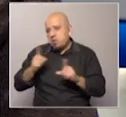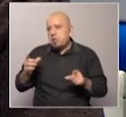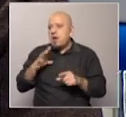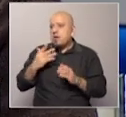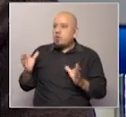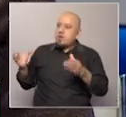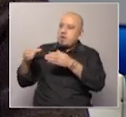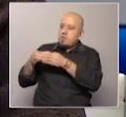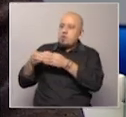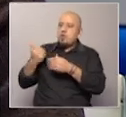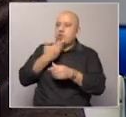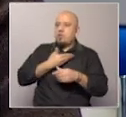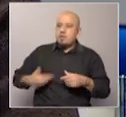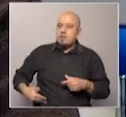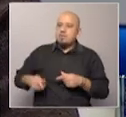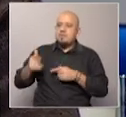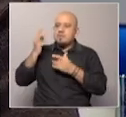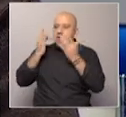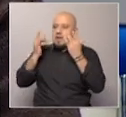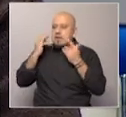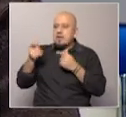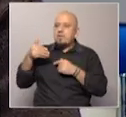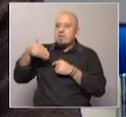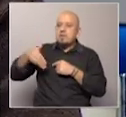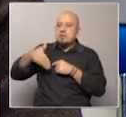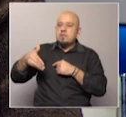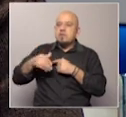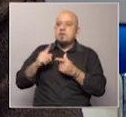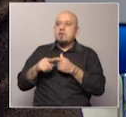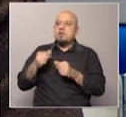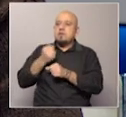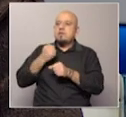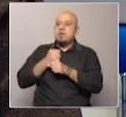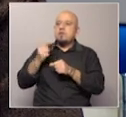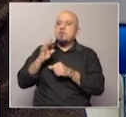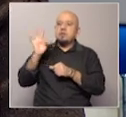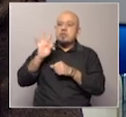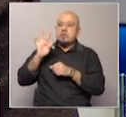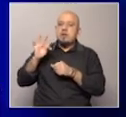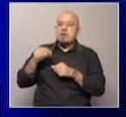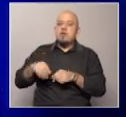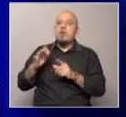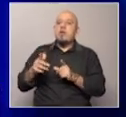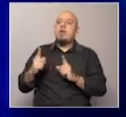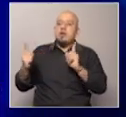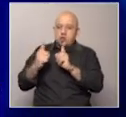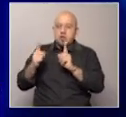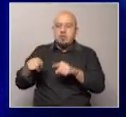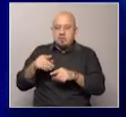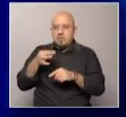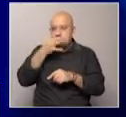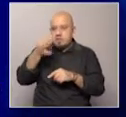gobierno donde se presentan los artistas que van a participar proyectando trabajando sus talleres en breve en breve tendrán noticias